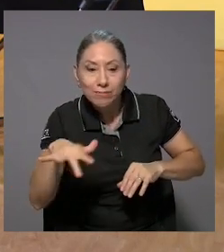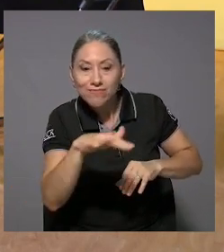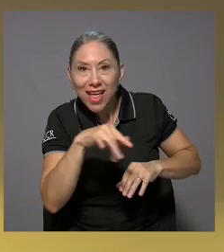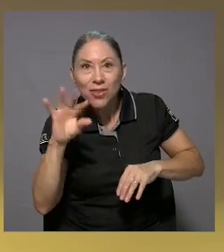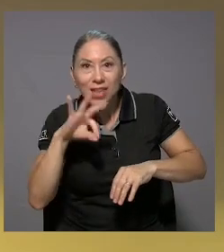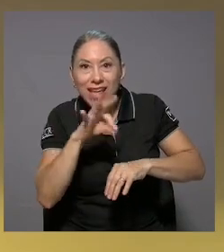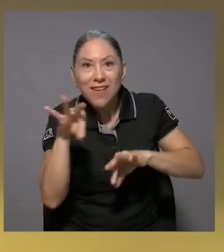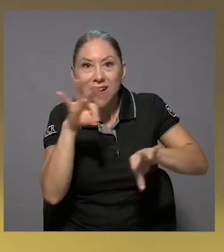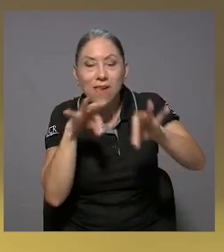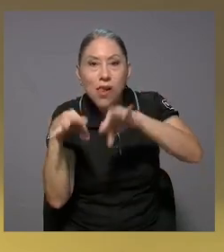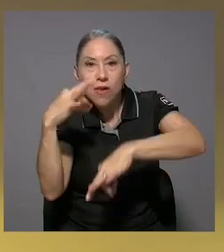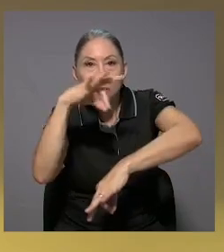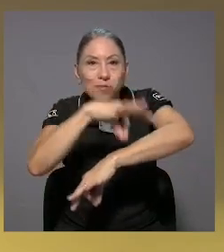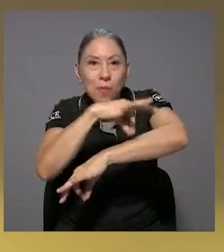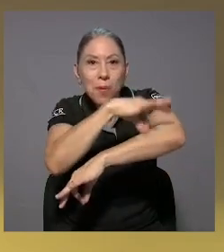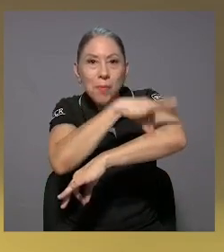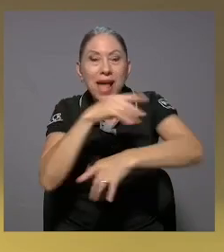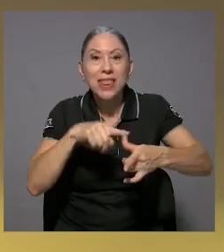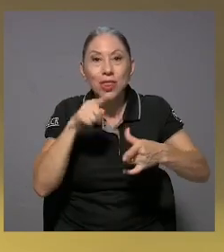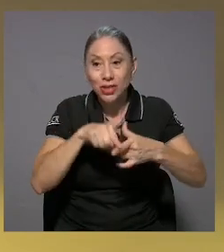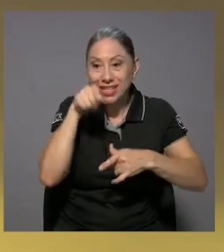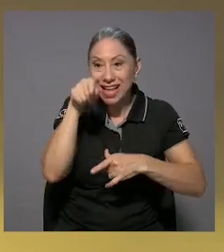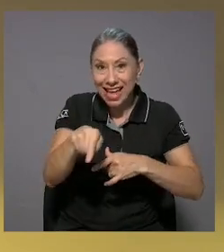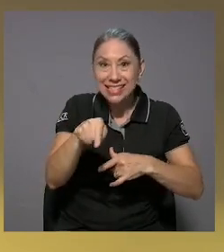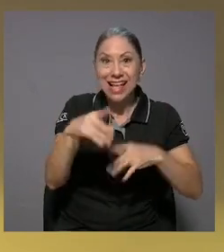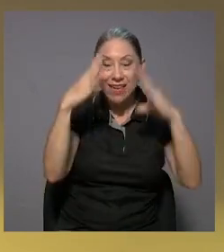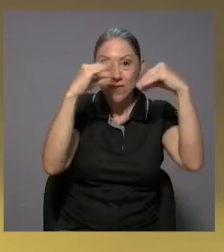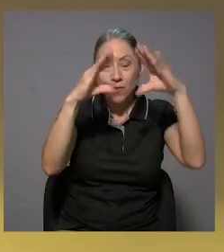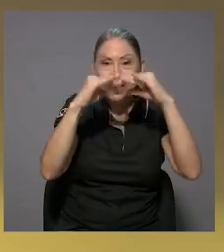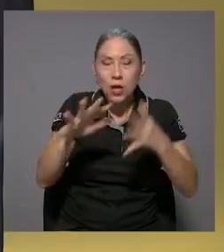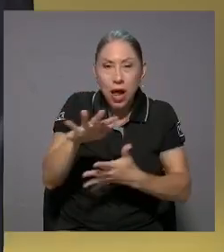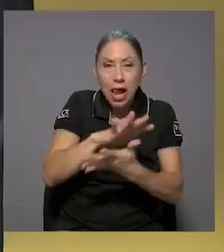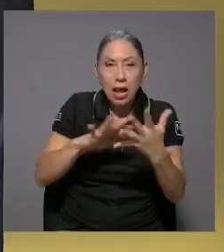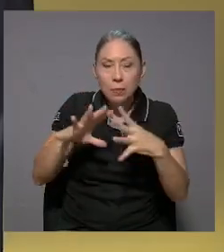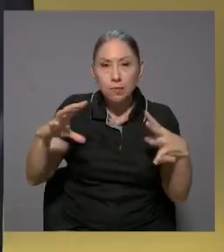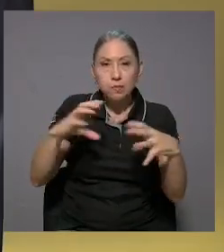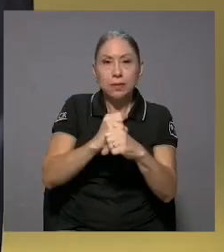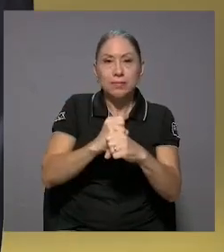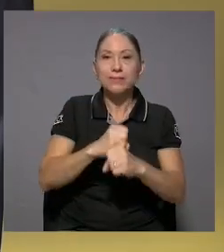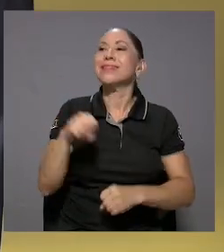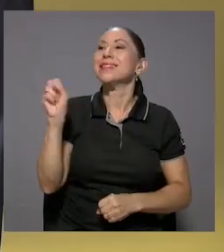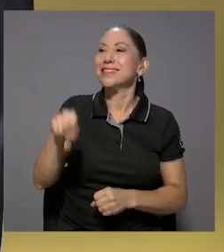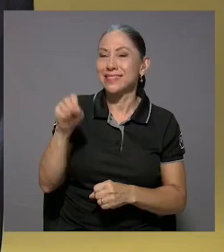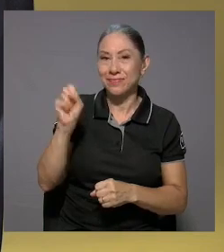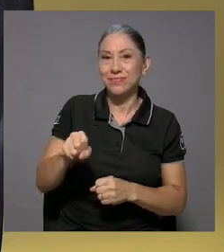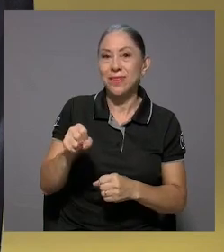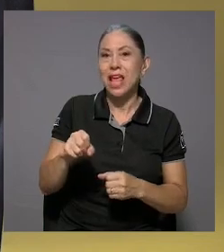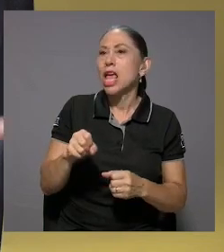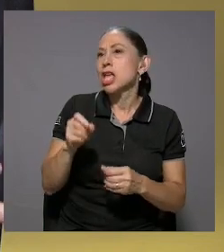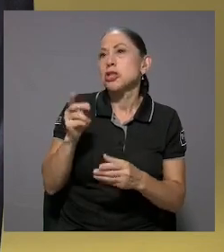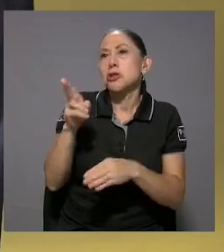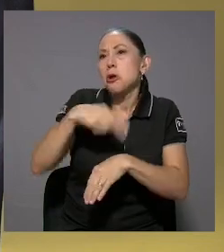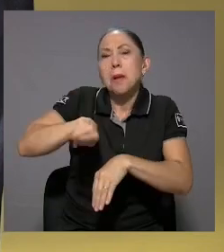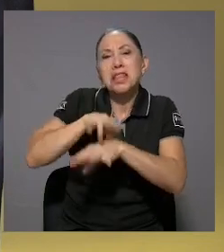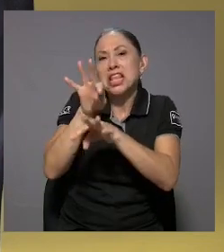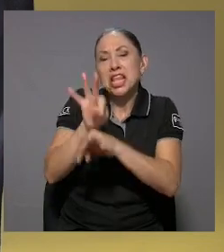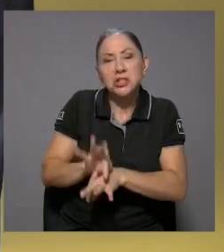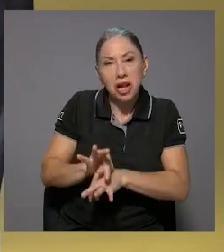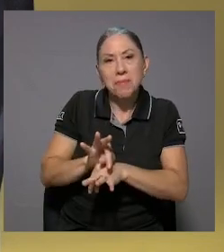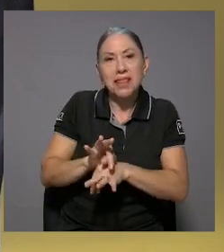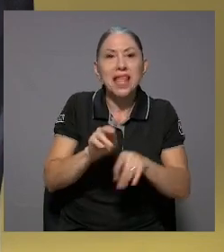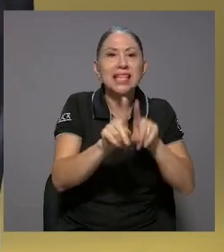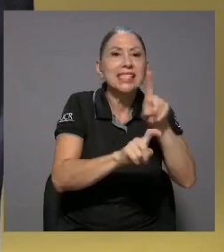Entonces sí. Mezclan eso y... Sí, exacto. Nosotros, las fuentes tradicionales son usualmente censos,